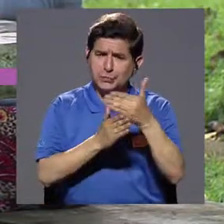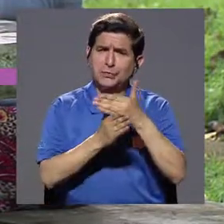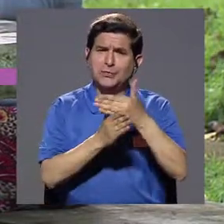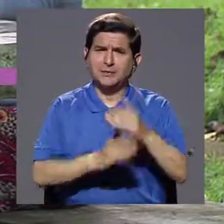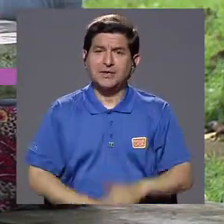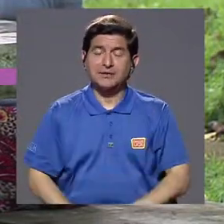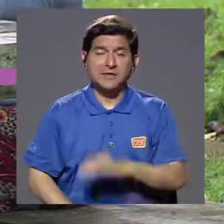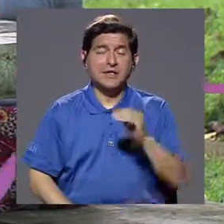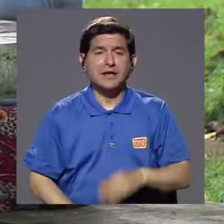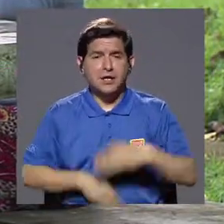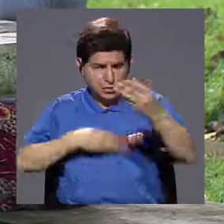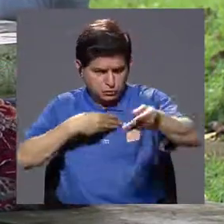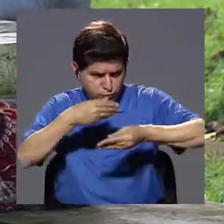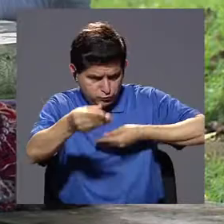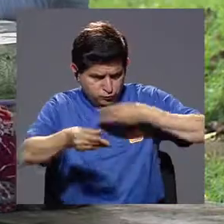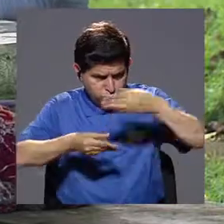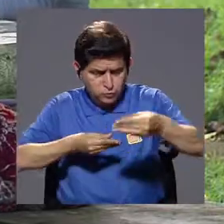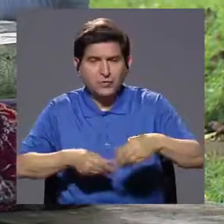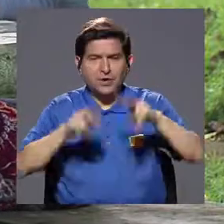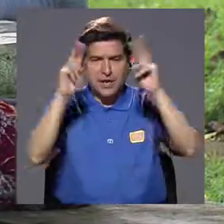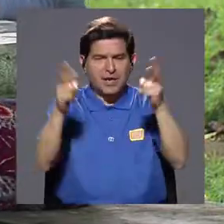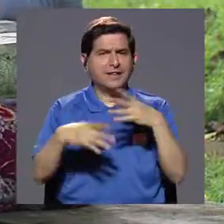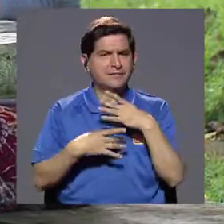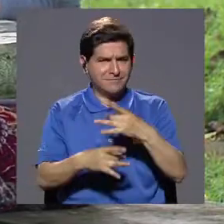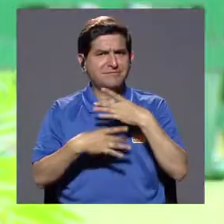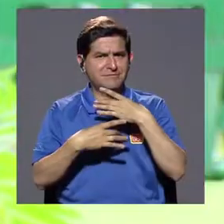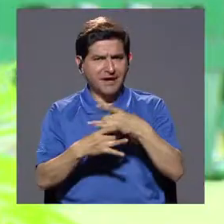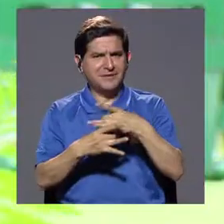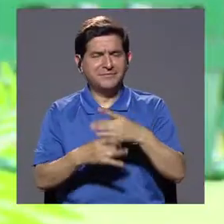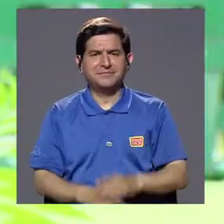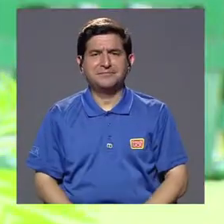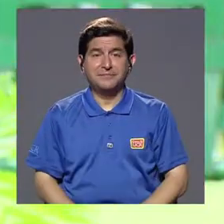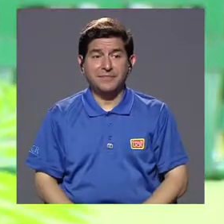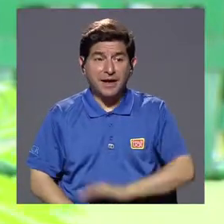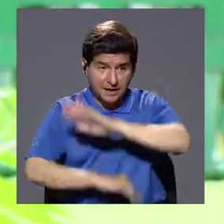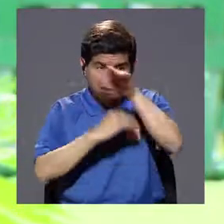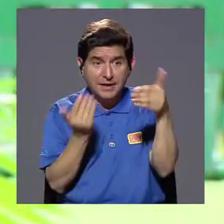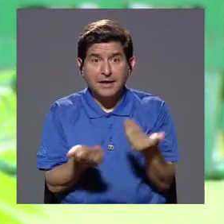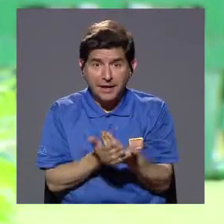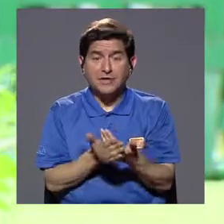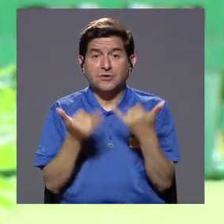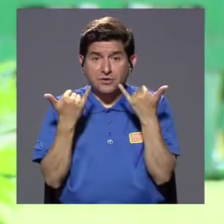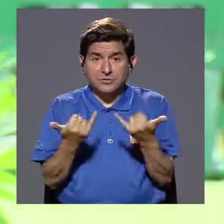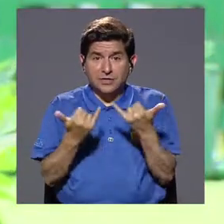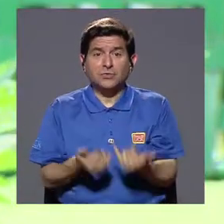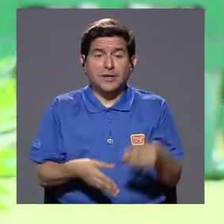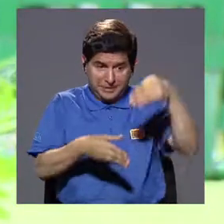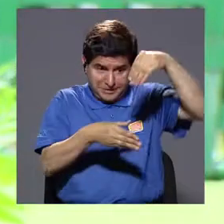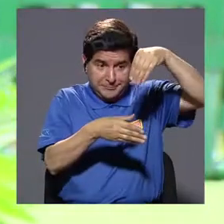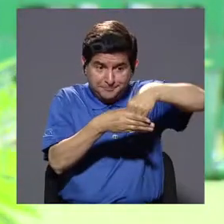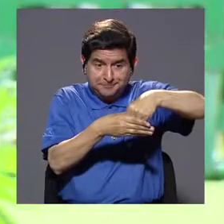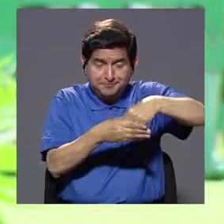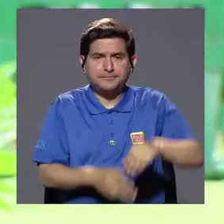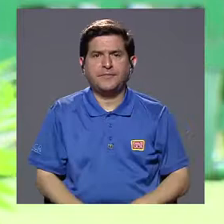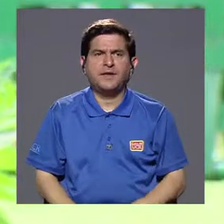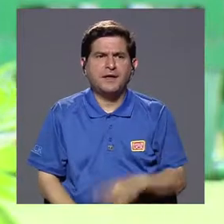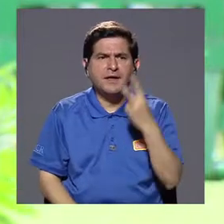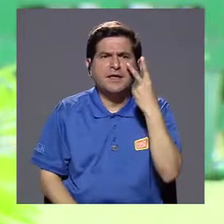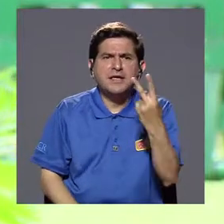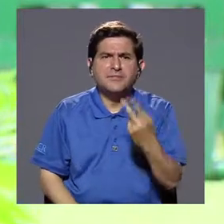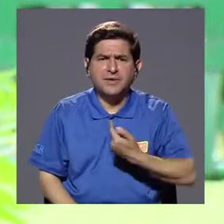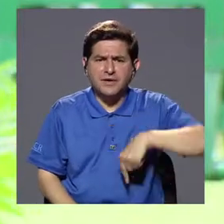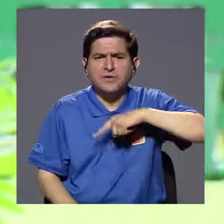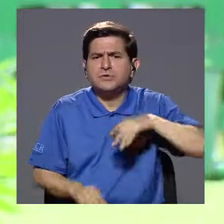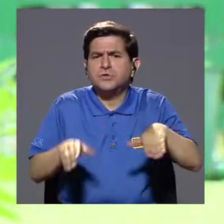compartiría retro de meternos en este tema tan interesante que nos compete a todos en la actualidad y a ver cómo